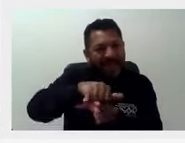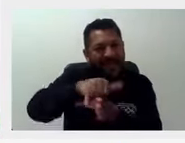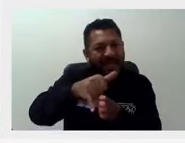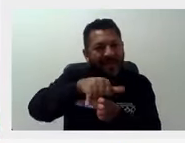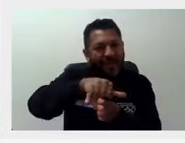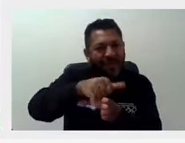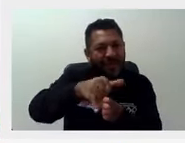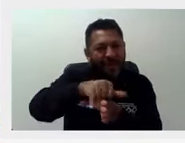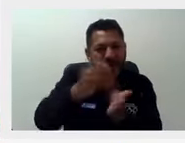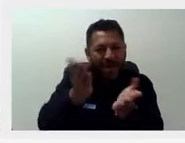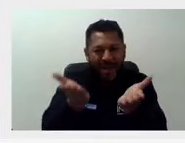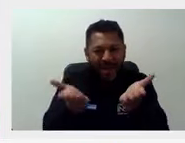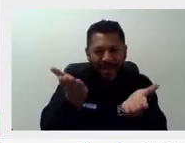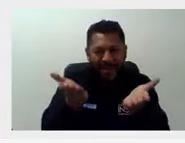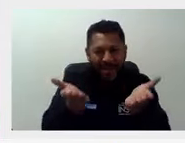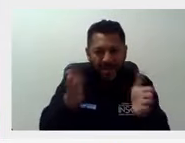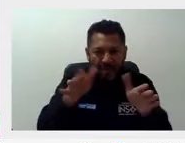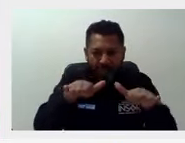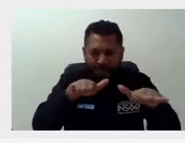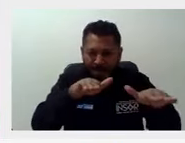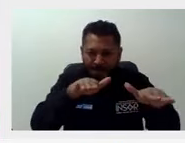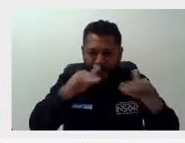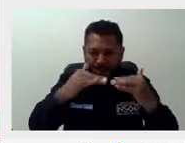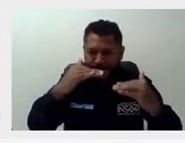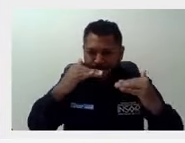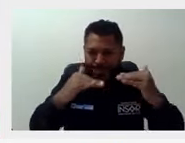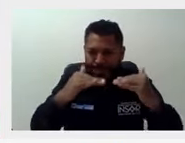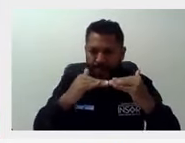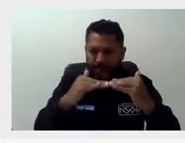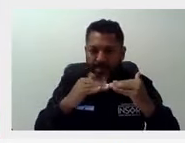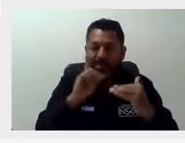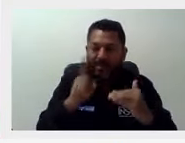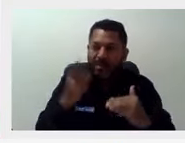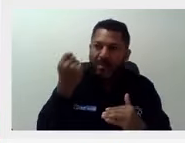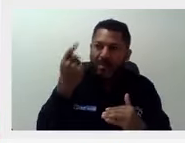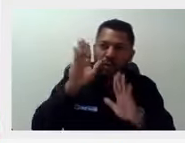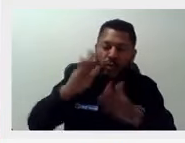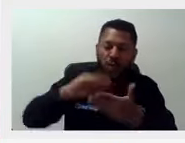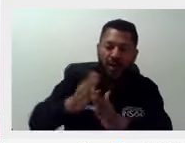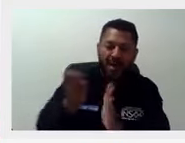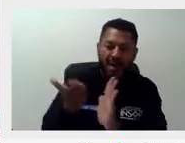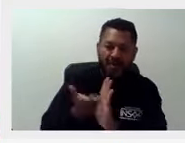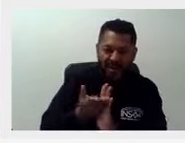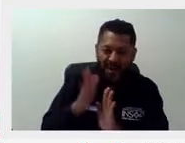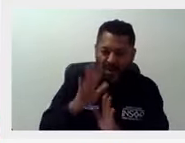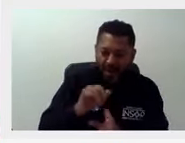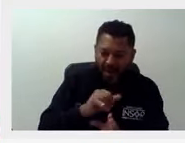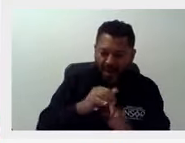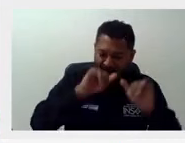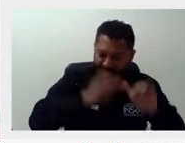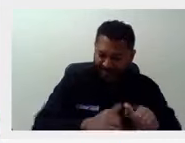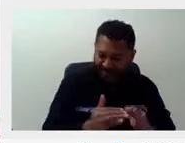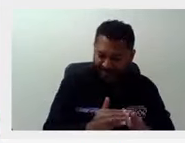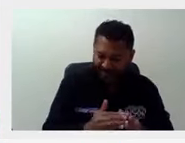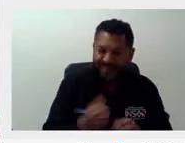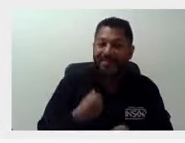todos, desde la comunidad educativa, el tema de la emergencia por la que estamos pasando. No se trataba, como les digo yo también a las